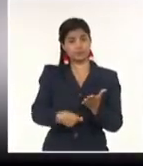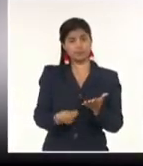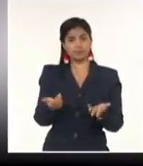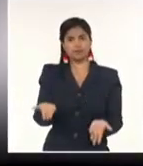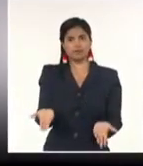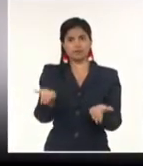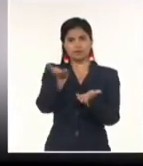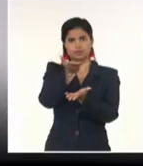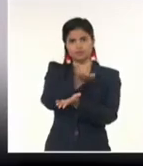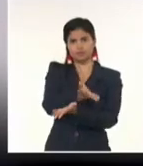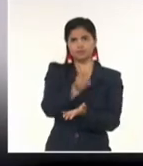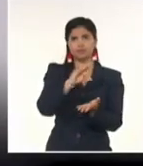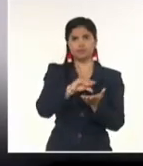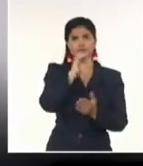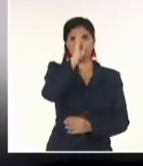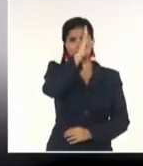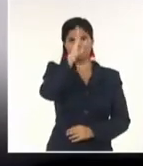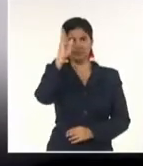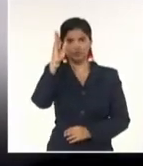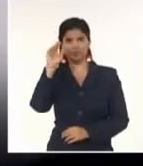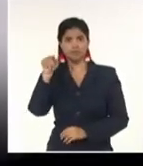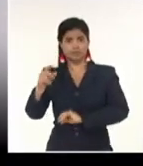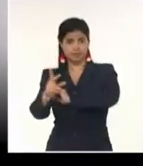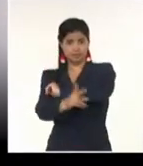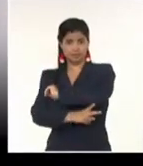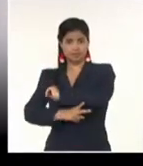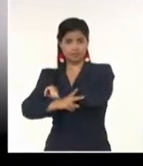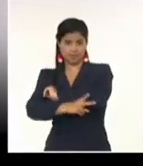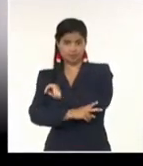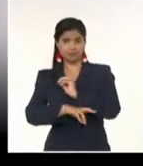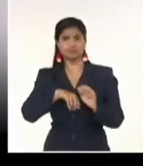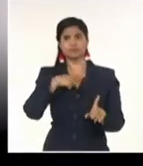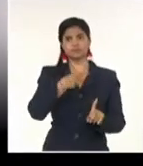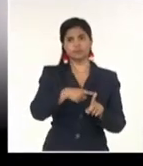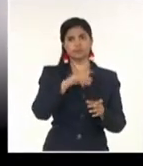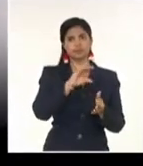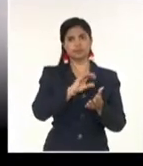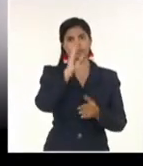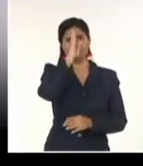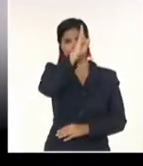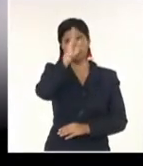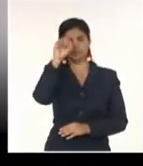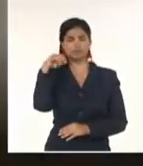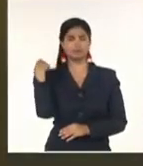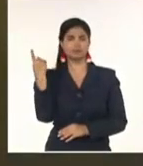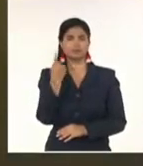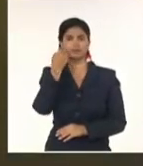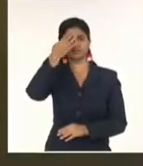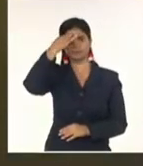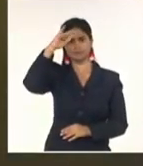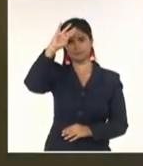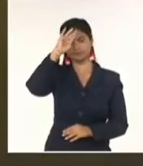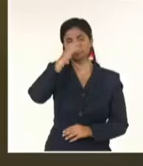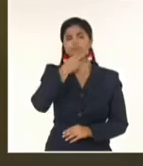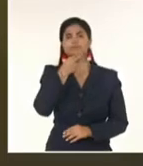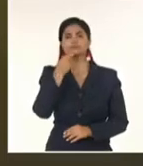entendimiento entre la Biblioteca Mayakovsky de San Petersburgo y la Biblioteca Nacional de Cuba, José Martí.